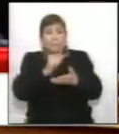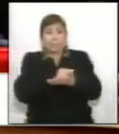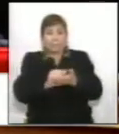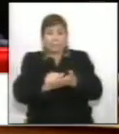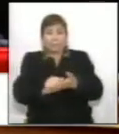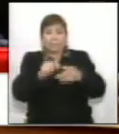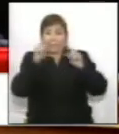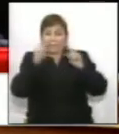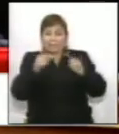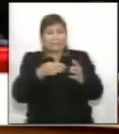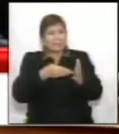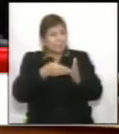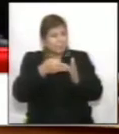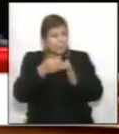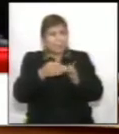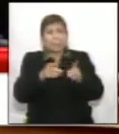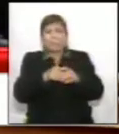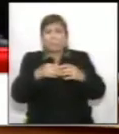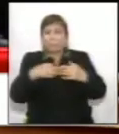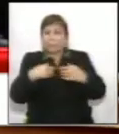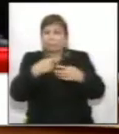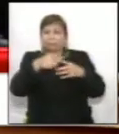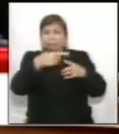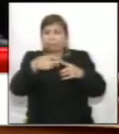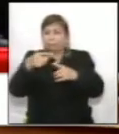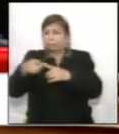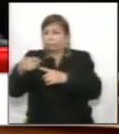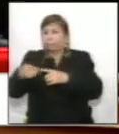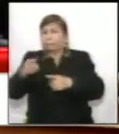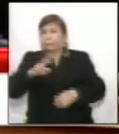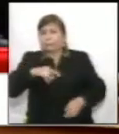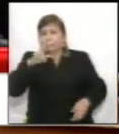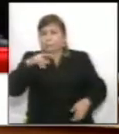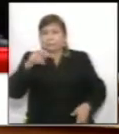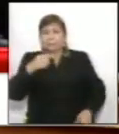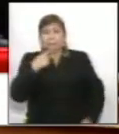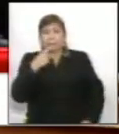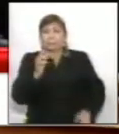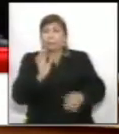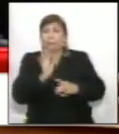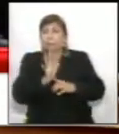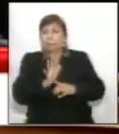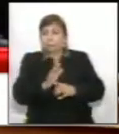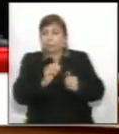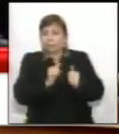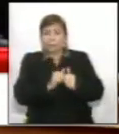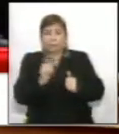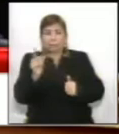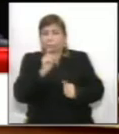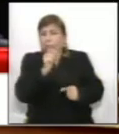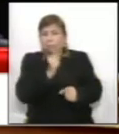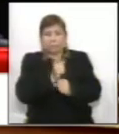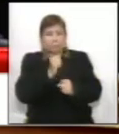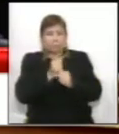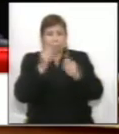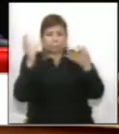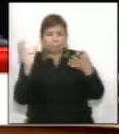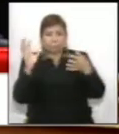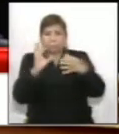Esta misma modalidad pueden replicar en las diferentes regiones. Eso nos demuestra que no estamos trabajando